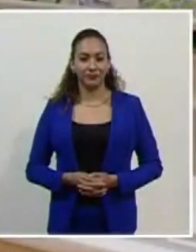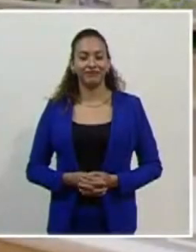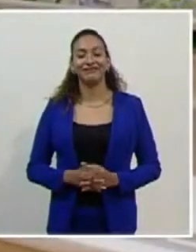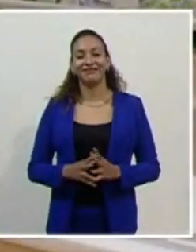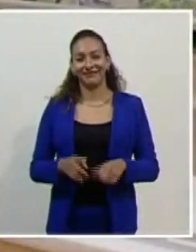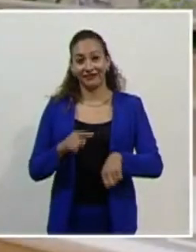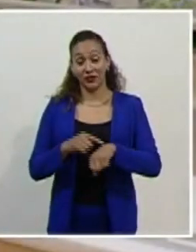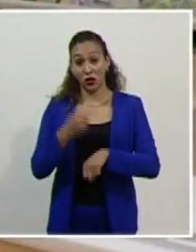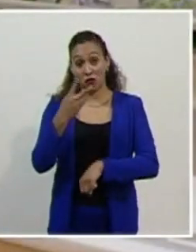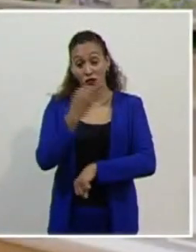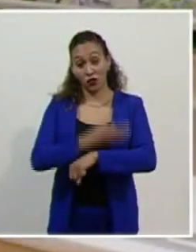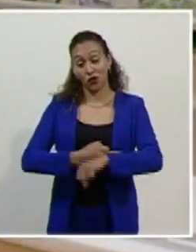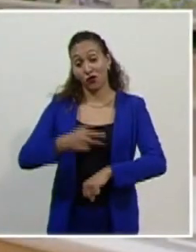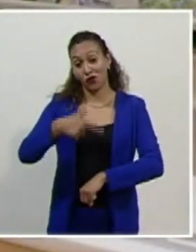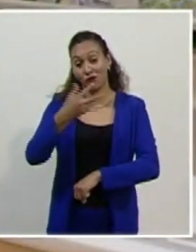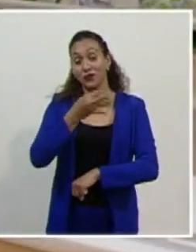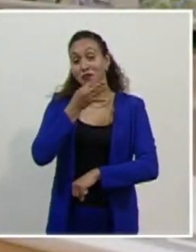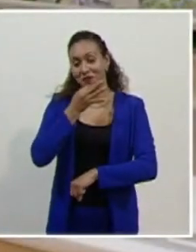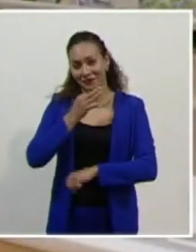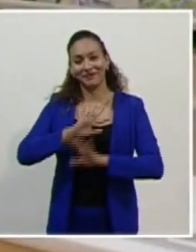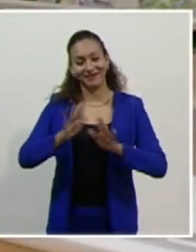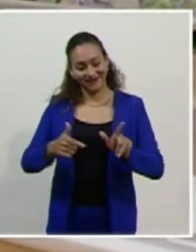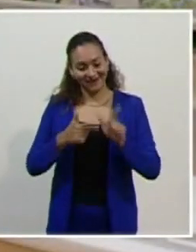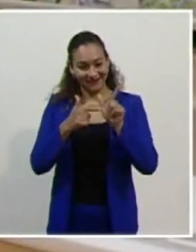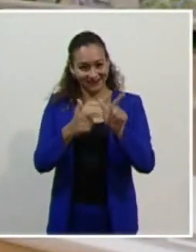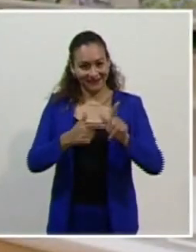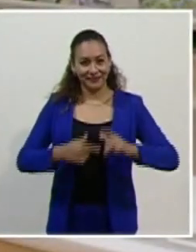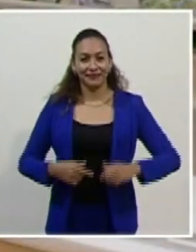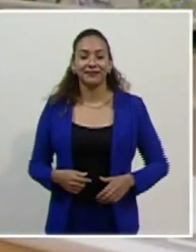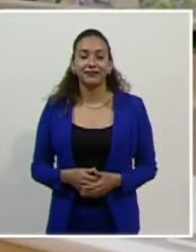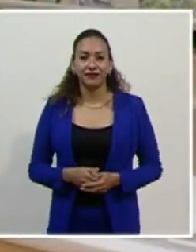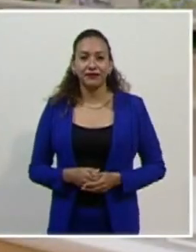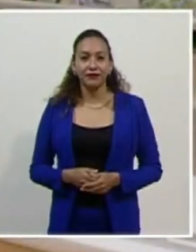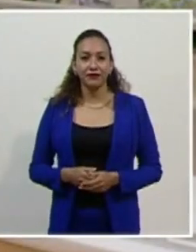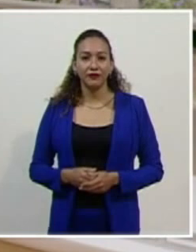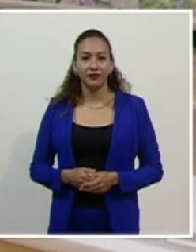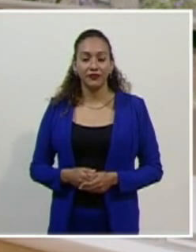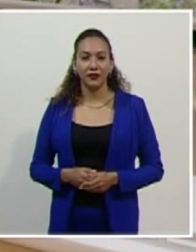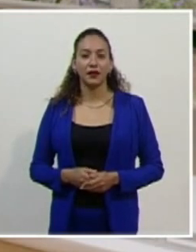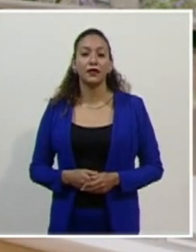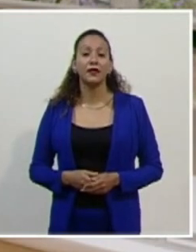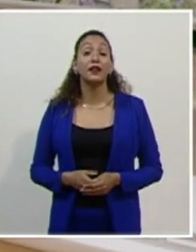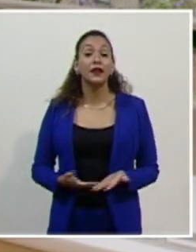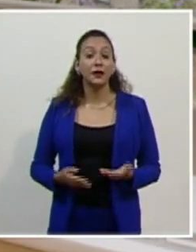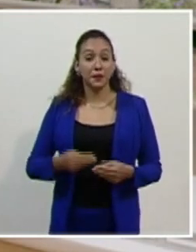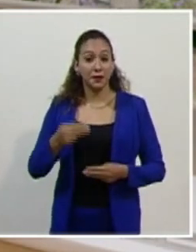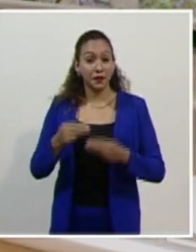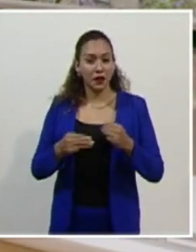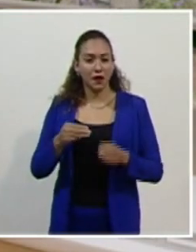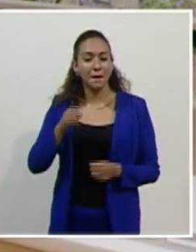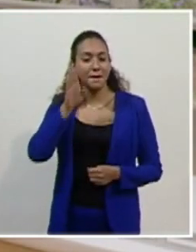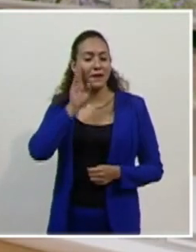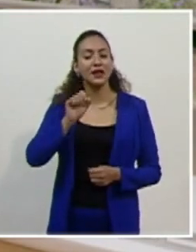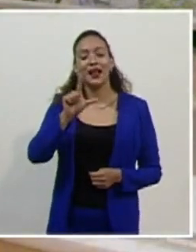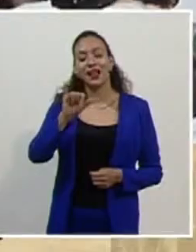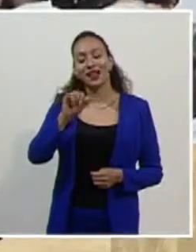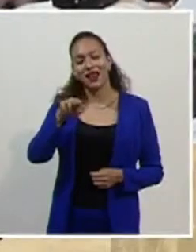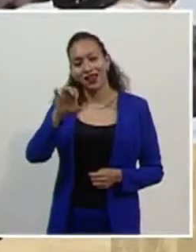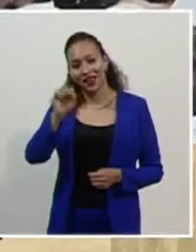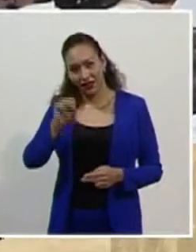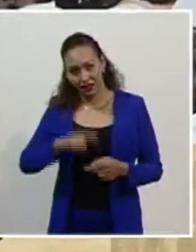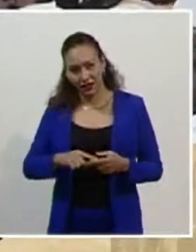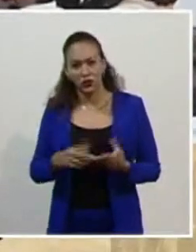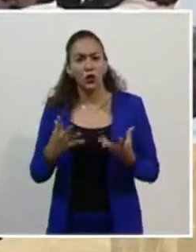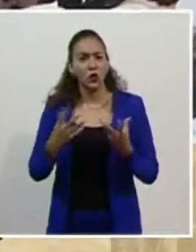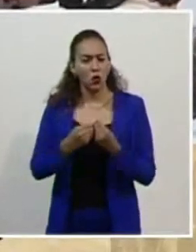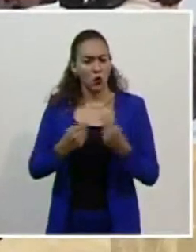Ya son las 2 de la tarde con 12 minutos. Vámonos con más noticias. El ministro de la Suprema Corte, Javier Lainez Potisek, y la consejera de la